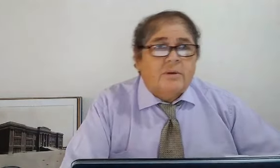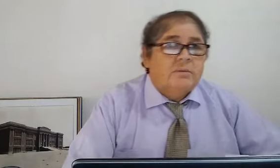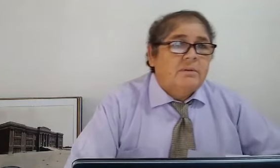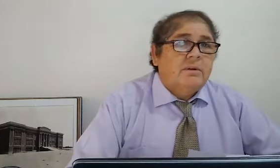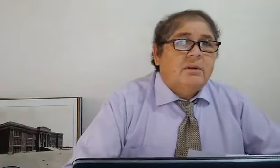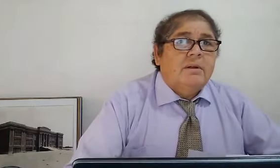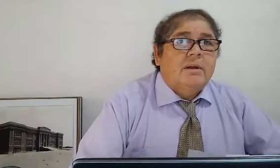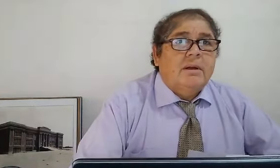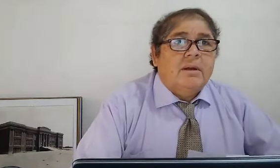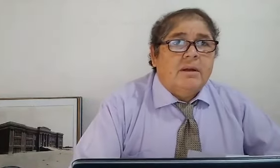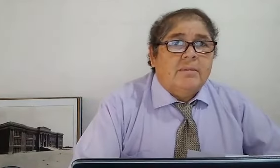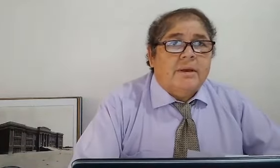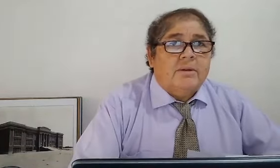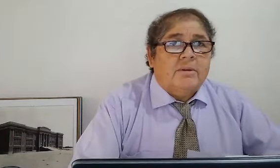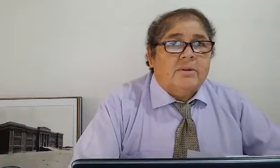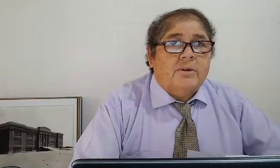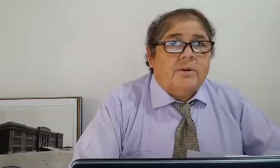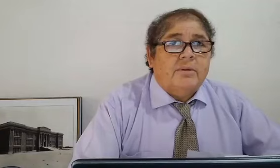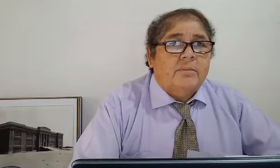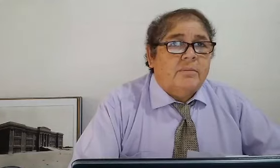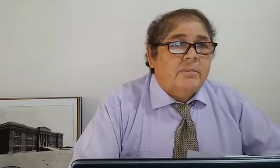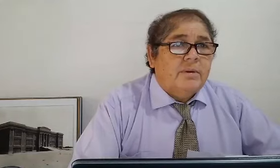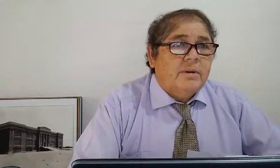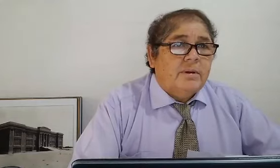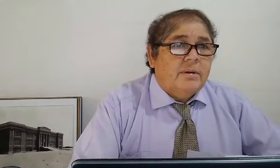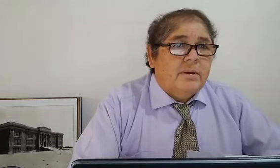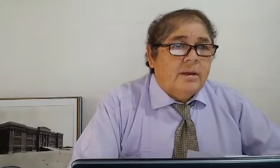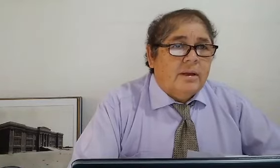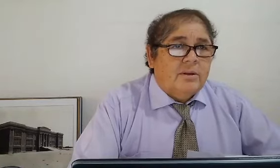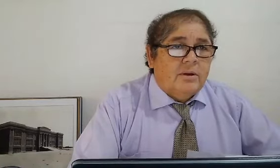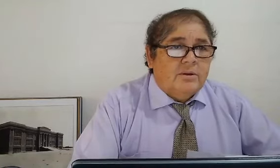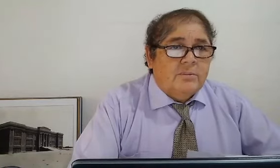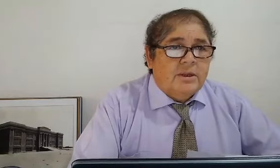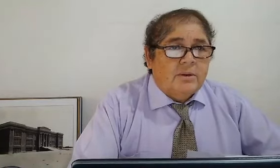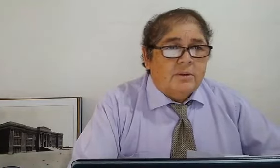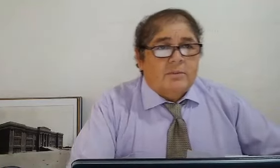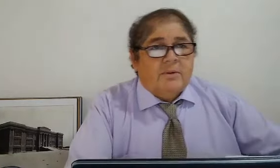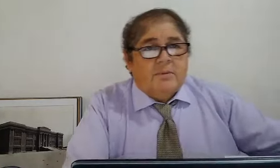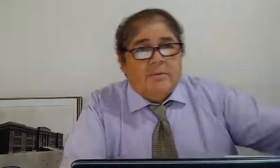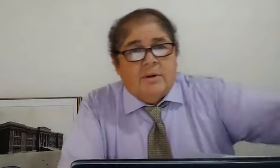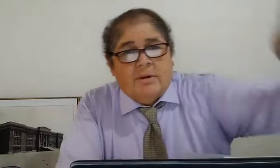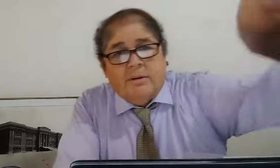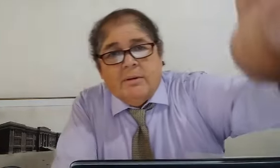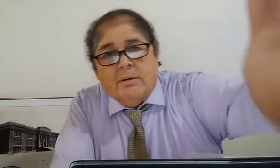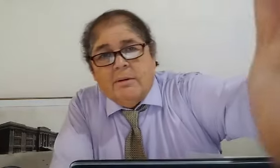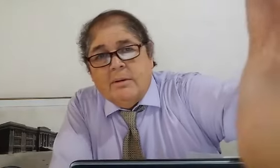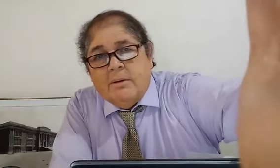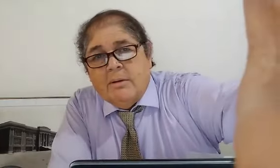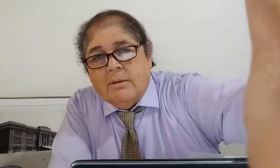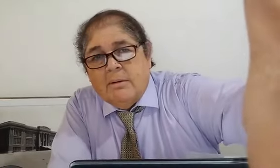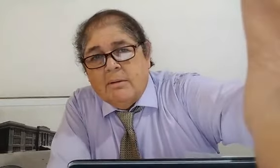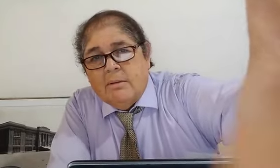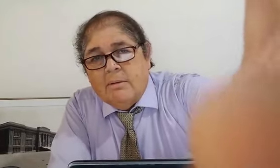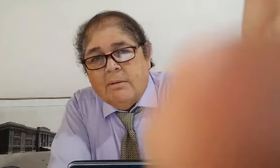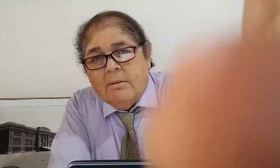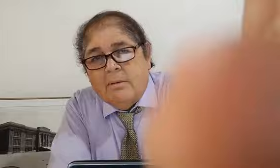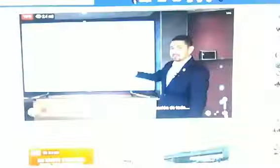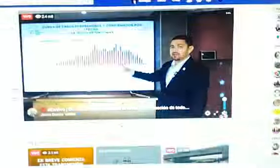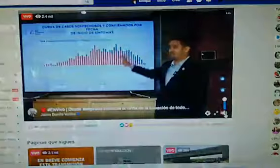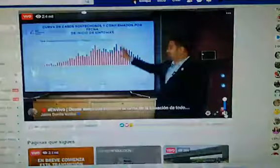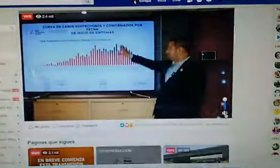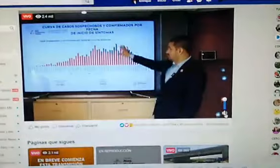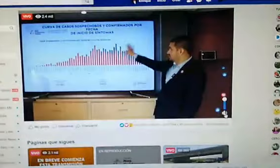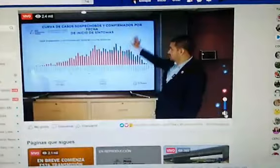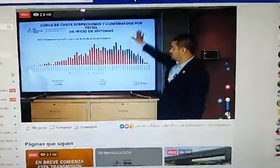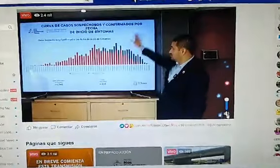supuesto. A ver, doctor. Talk to me, doctor, por favor. Vulnerables o con comorbilidades entra